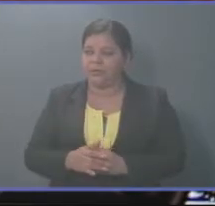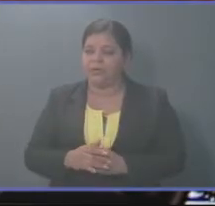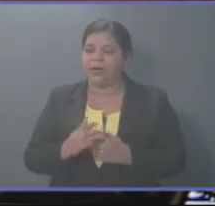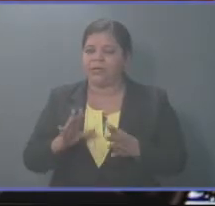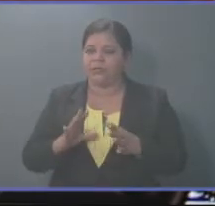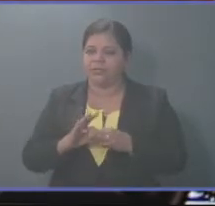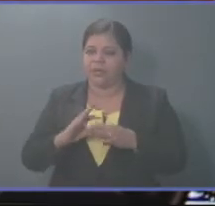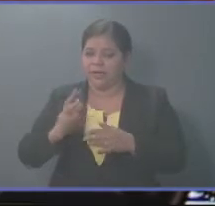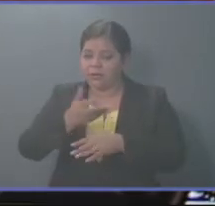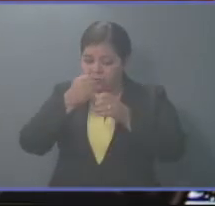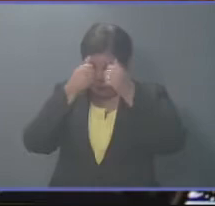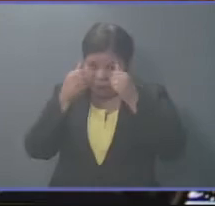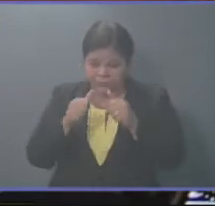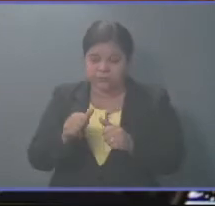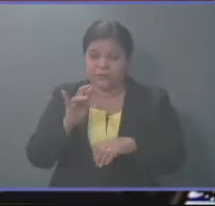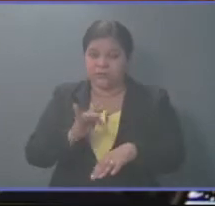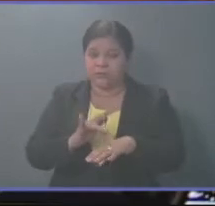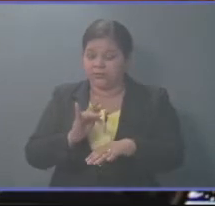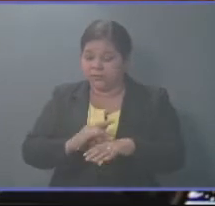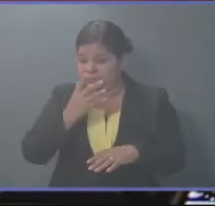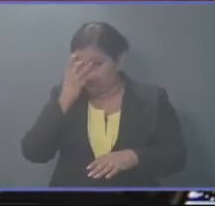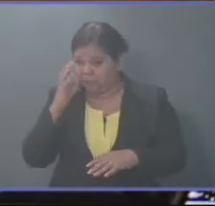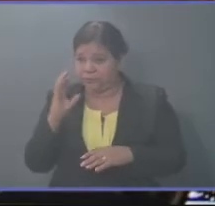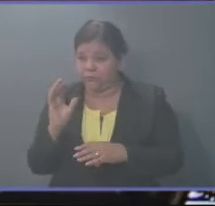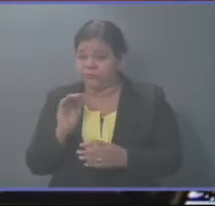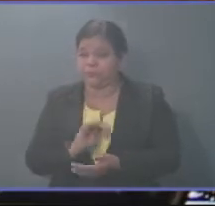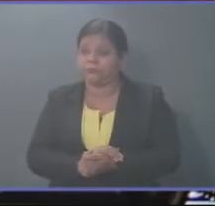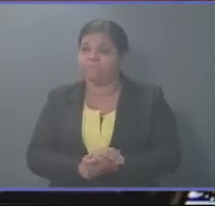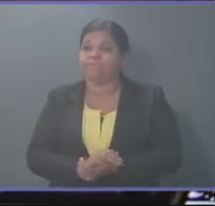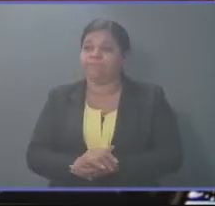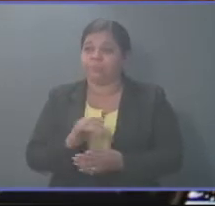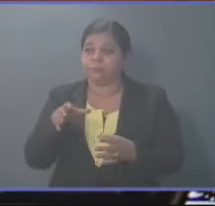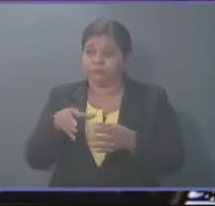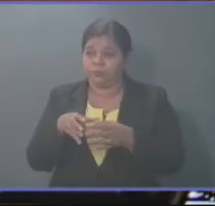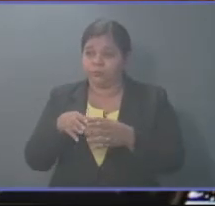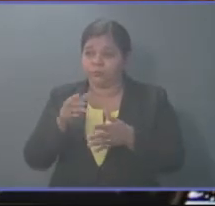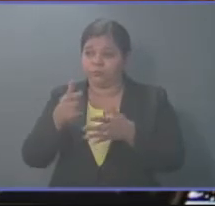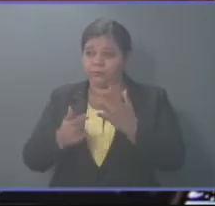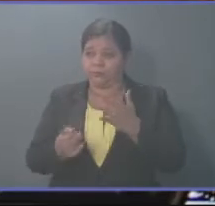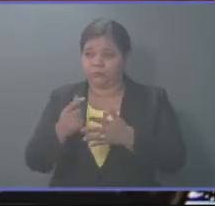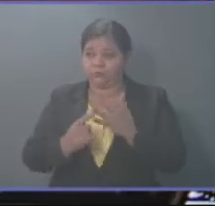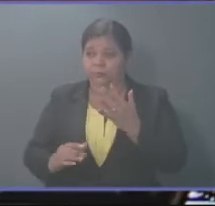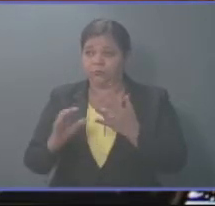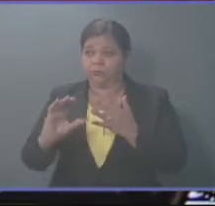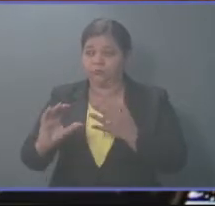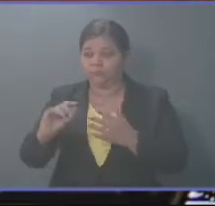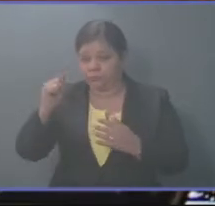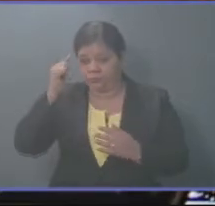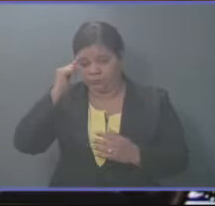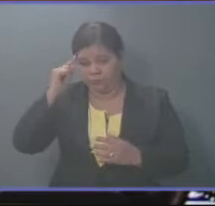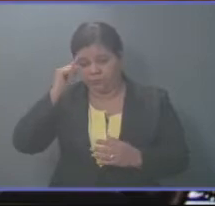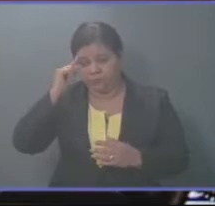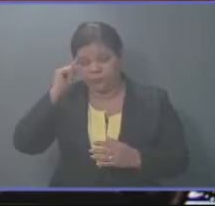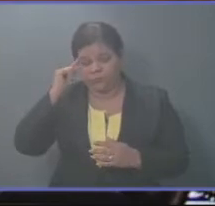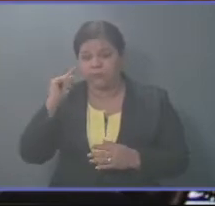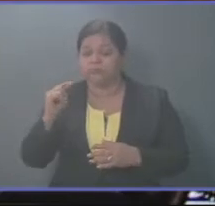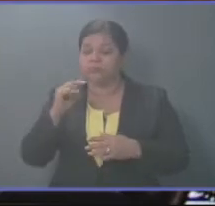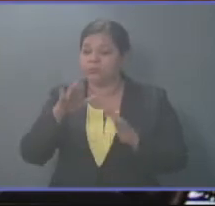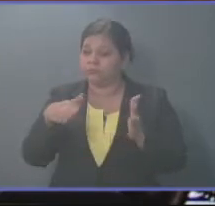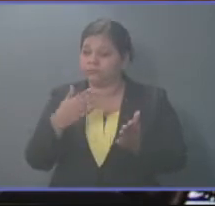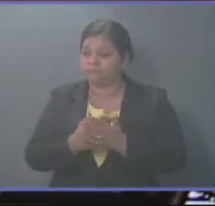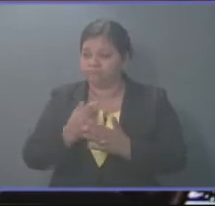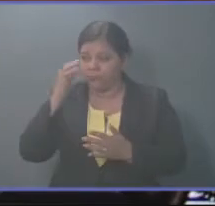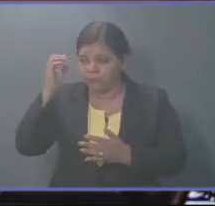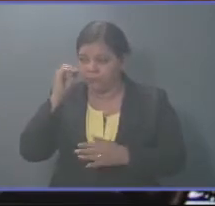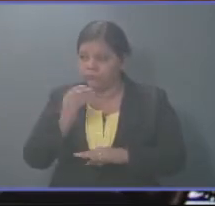o no descuido o engaño. Al respecto, la Comisión de Legislación y Puntos Constitucionales considera que las